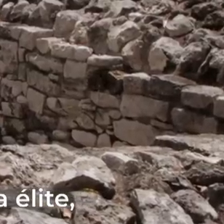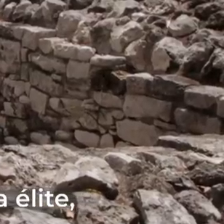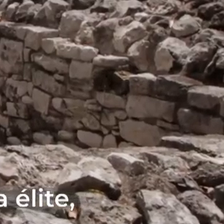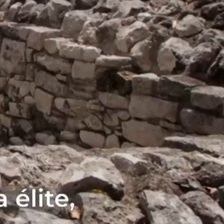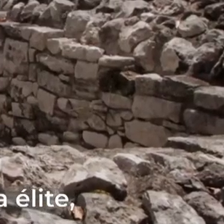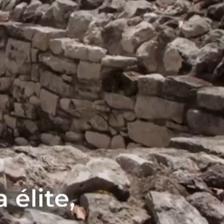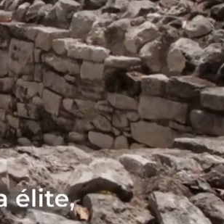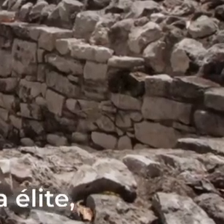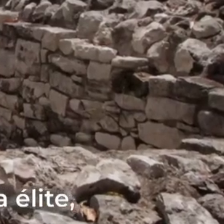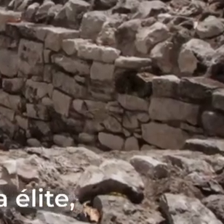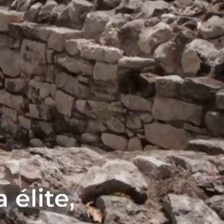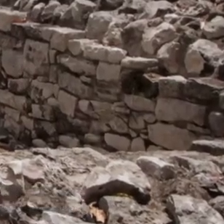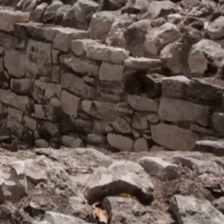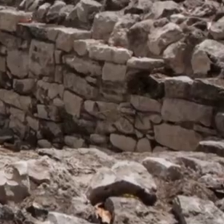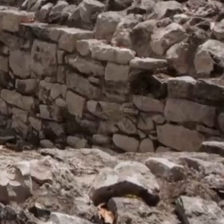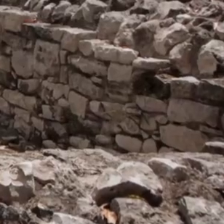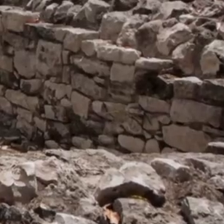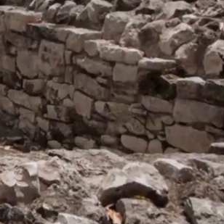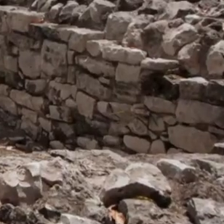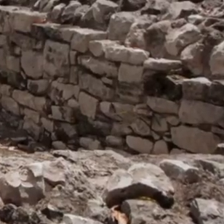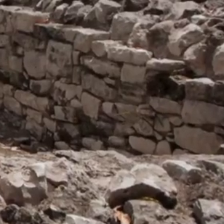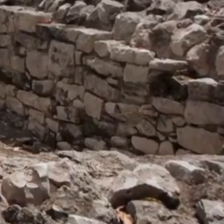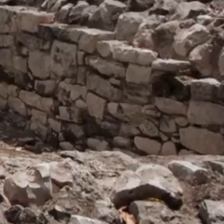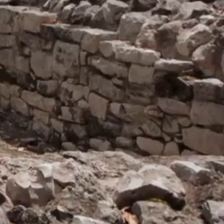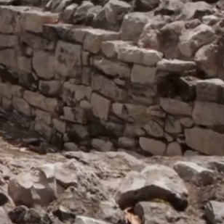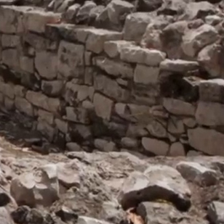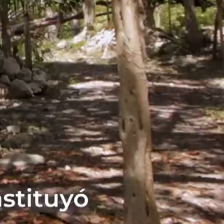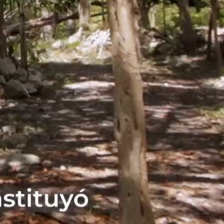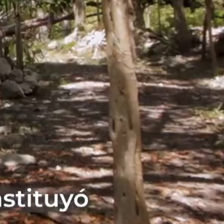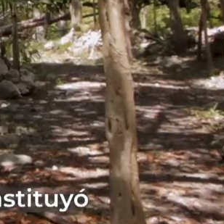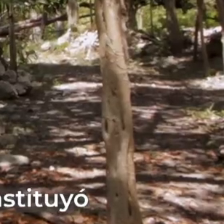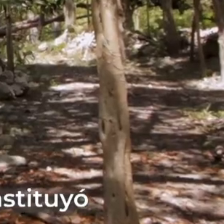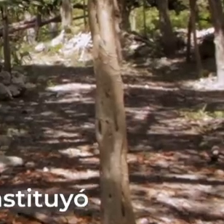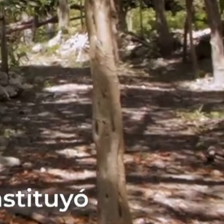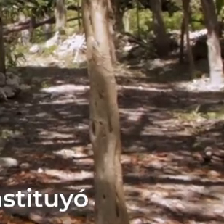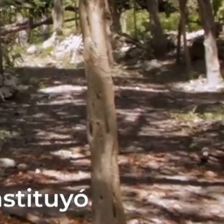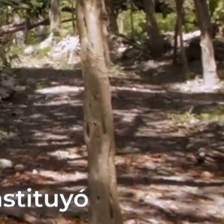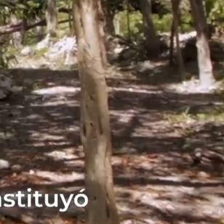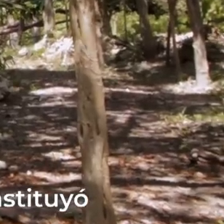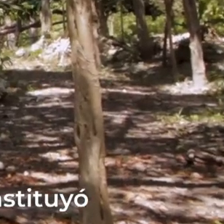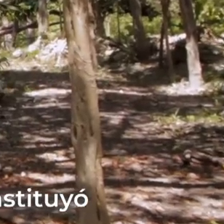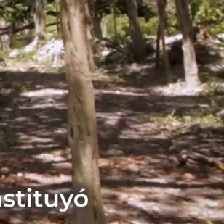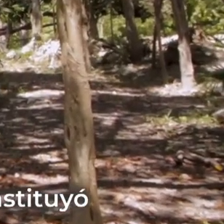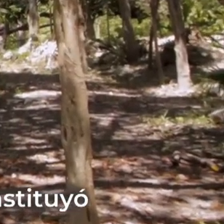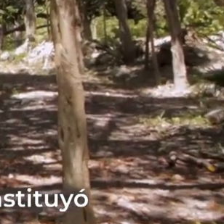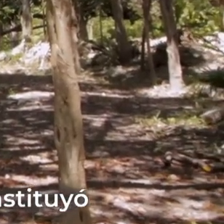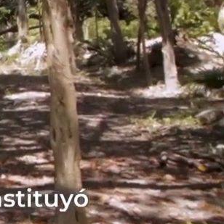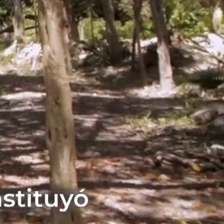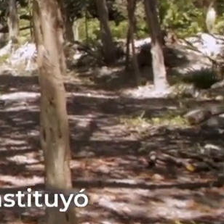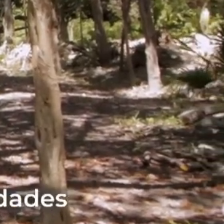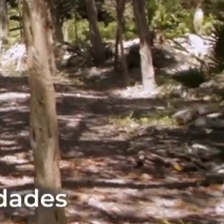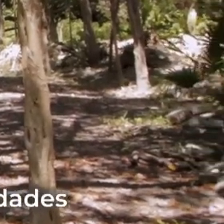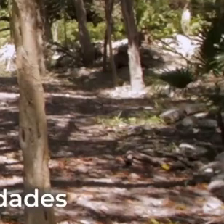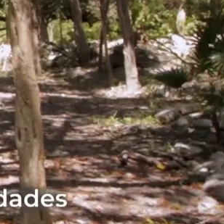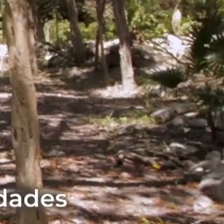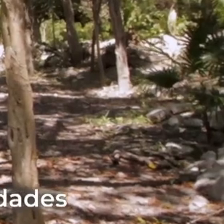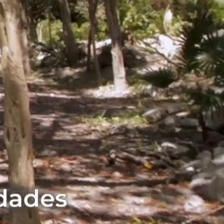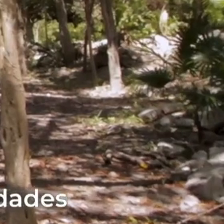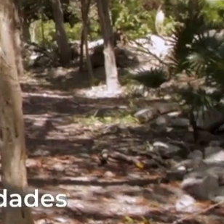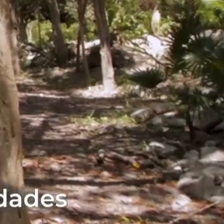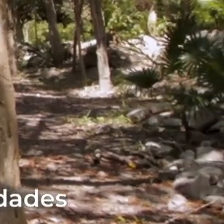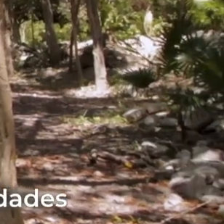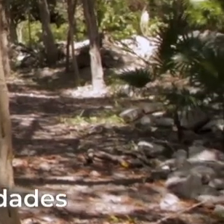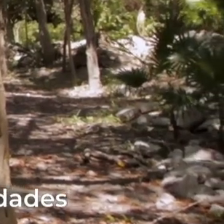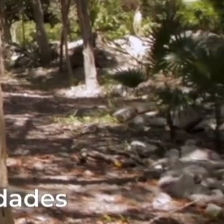habitacionales de la élite de la población en general. De modo que en este periodo, Xeljá se constituyó en un punto de